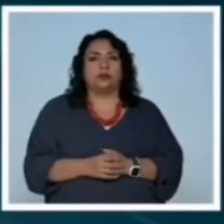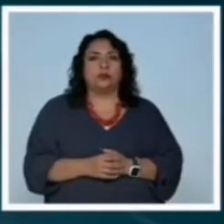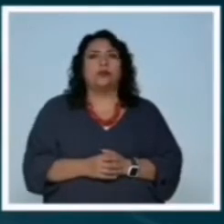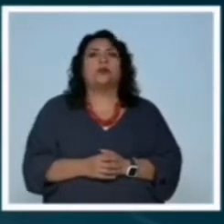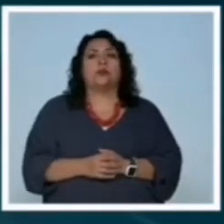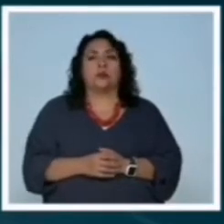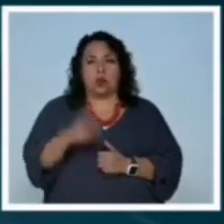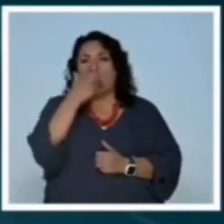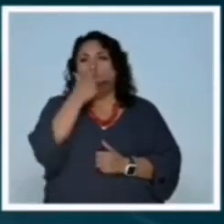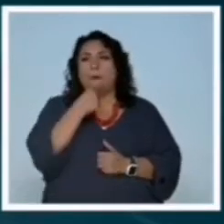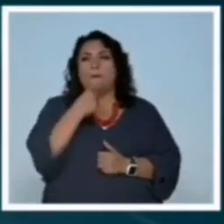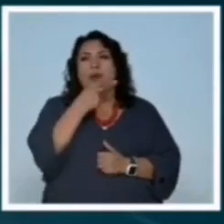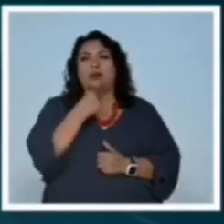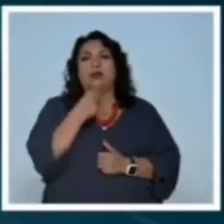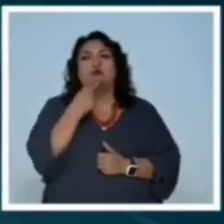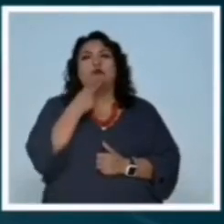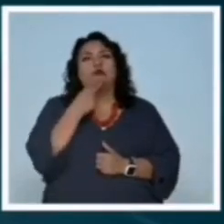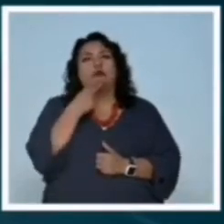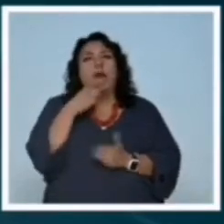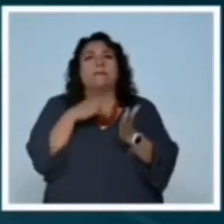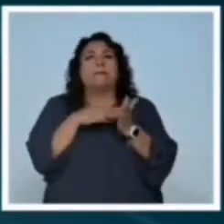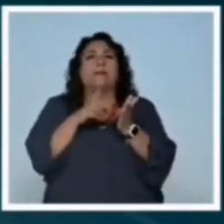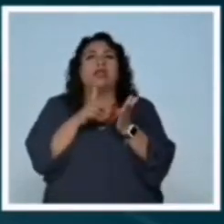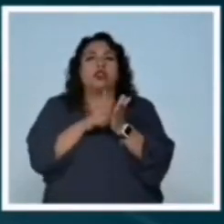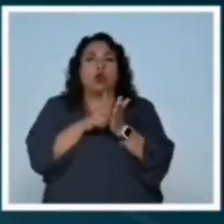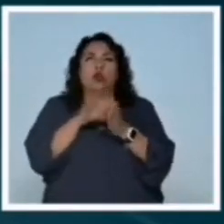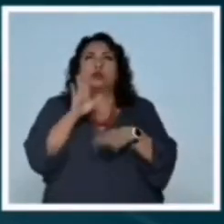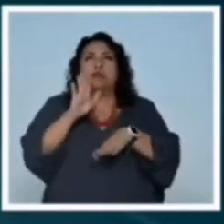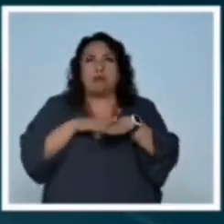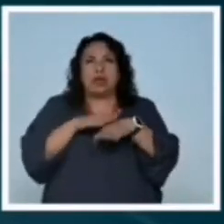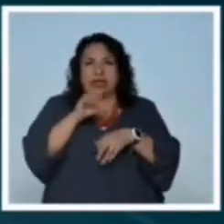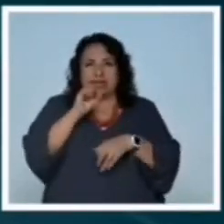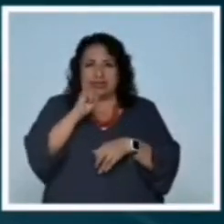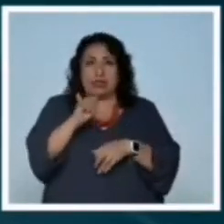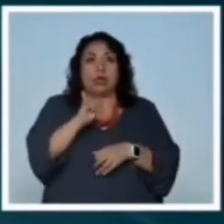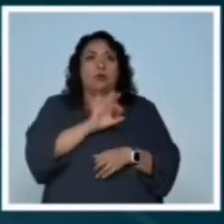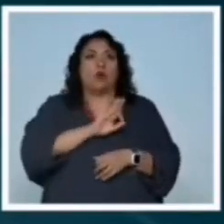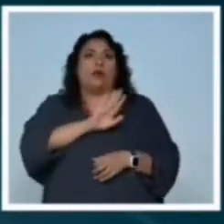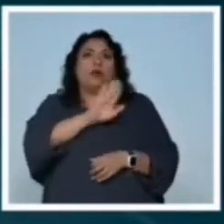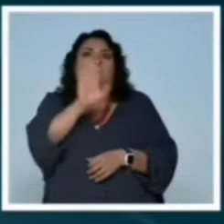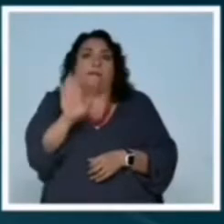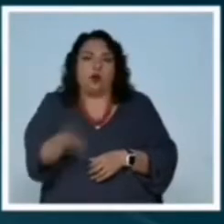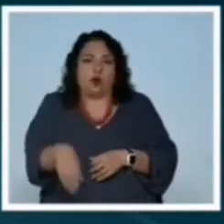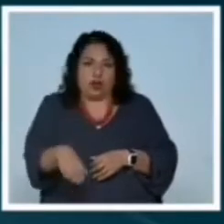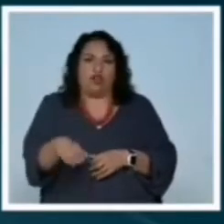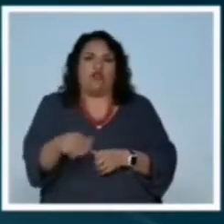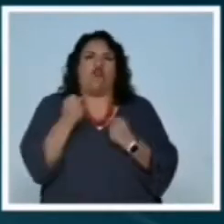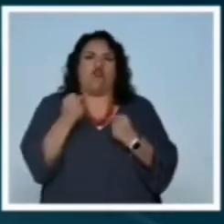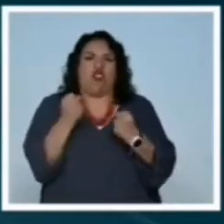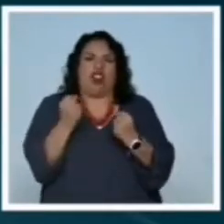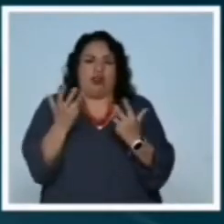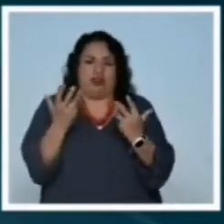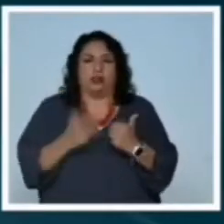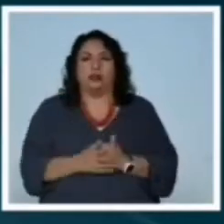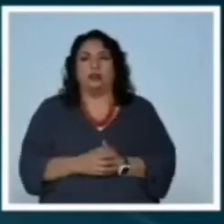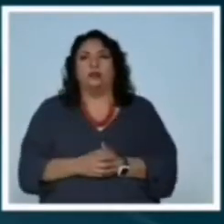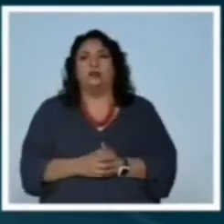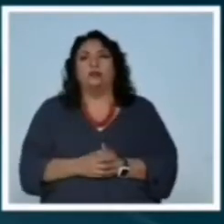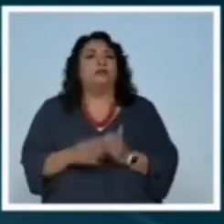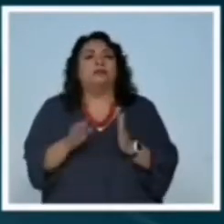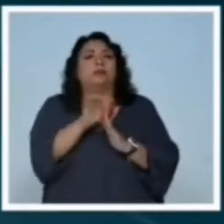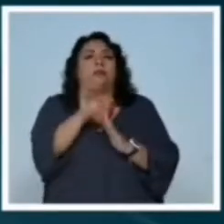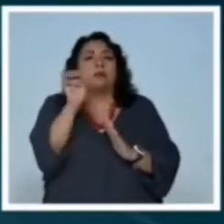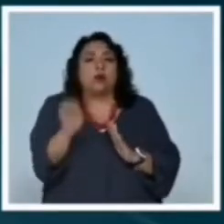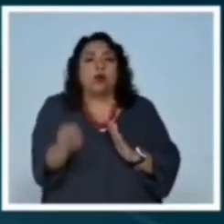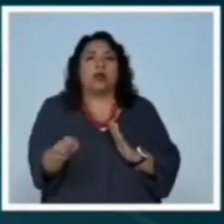en los hombres utilizan métodos más letales y con pues y como más violentos también como por